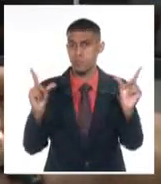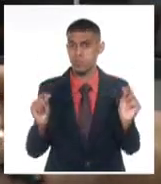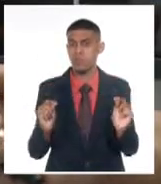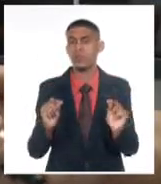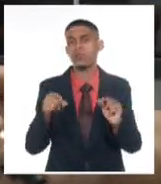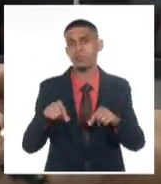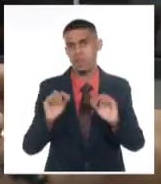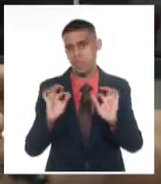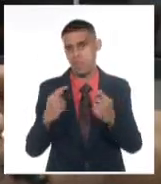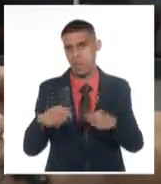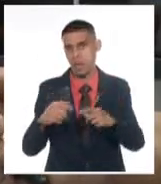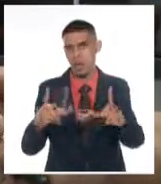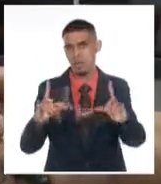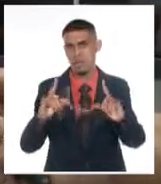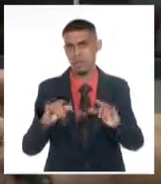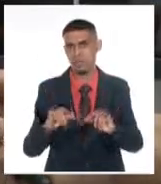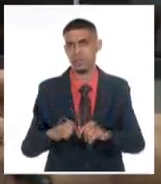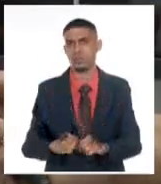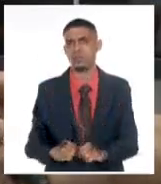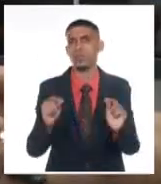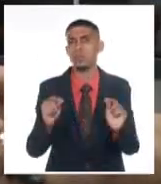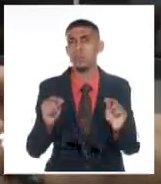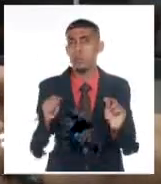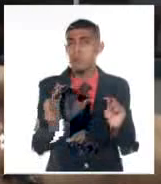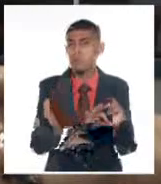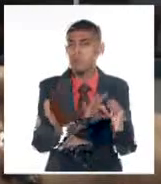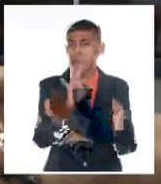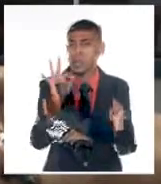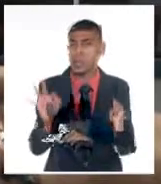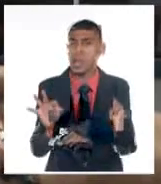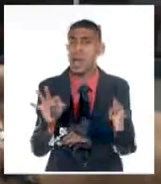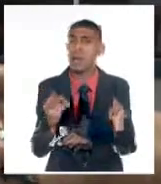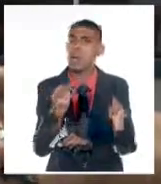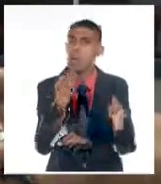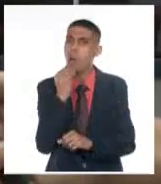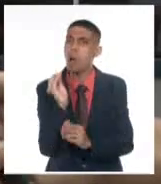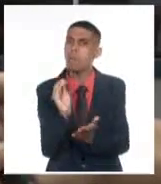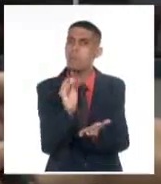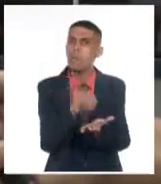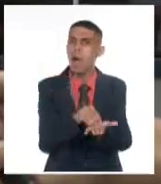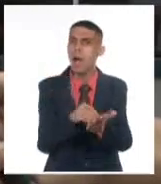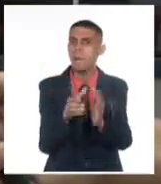disminuir, y eso propicia que en el resto del día podamos cubrir la demanda y toda la